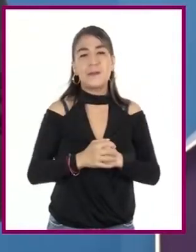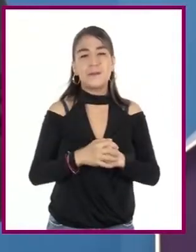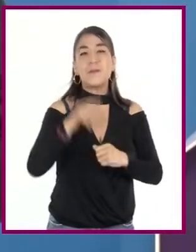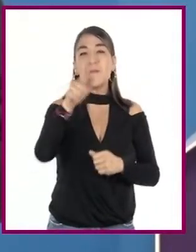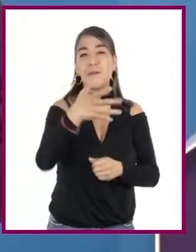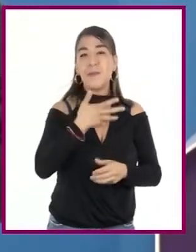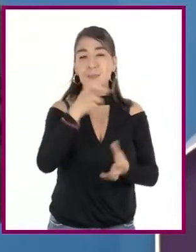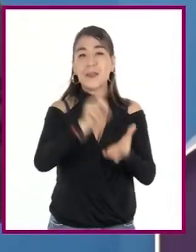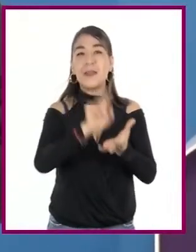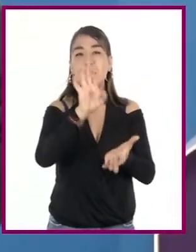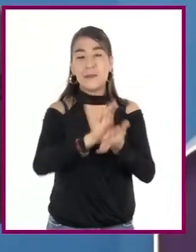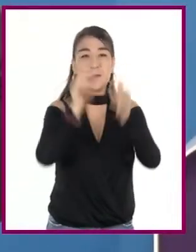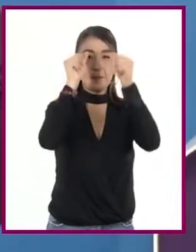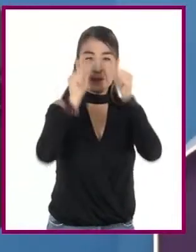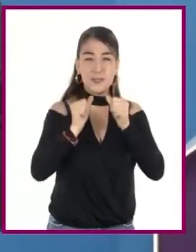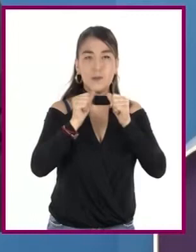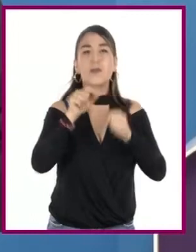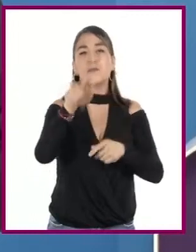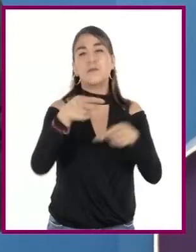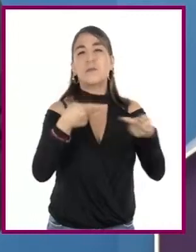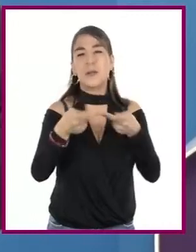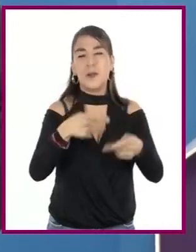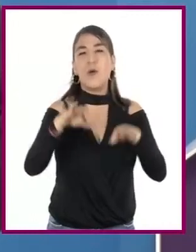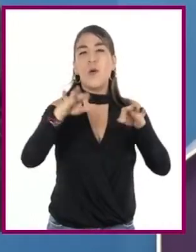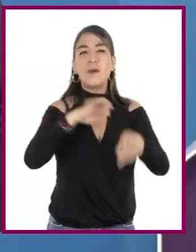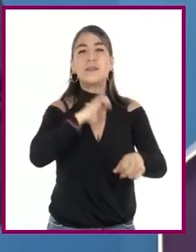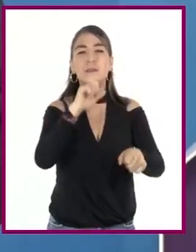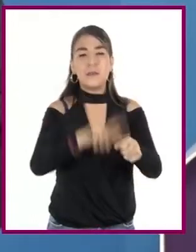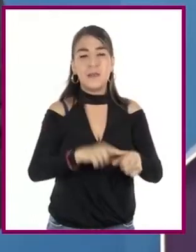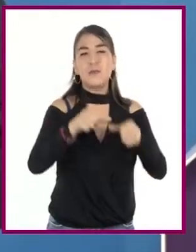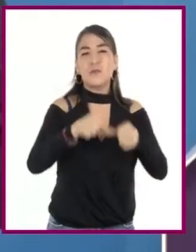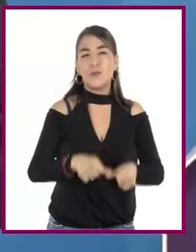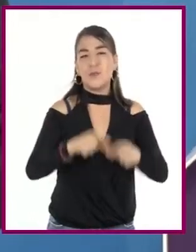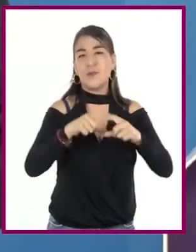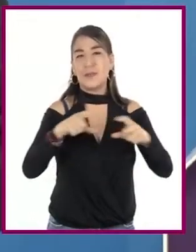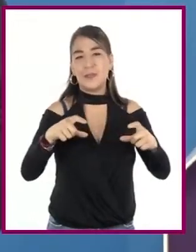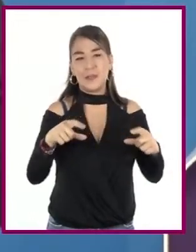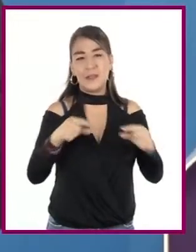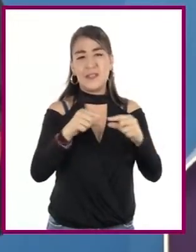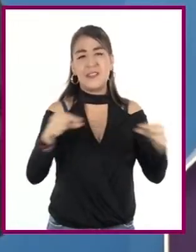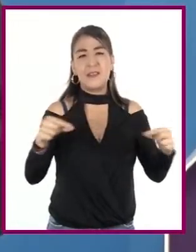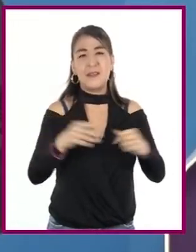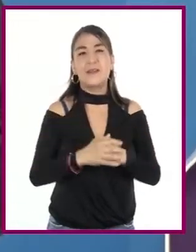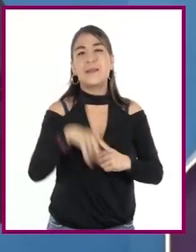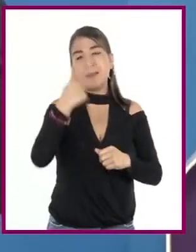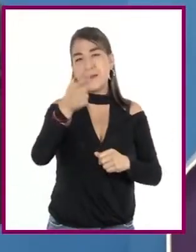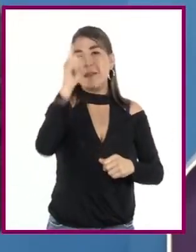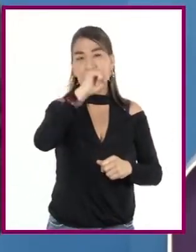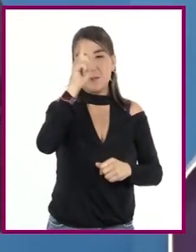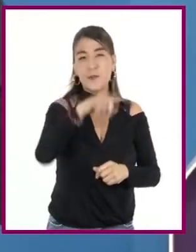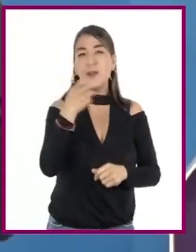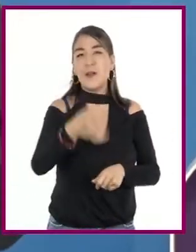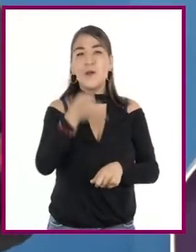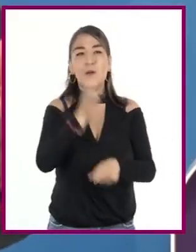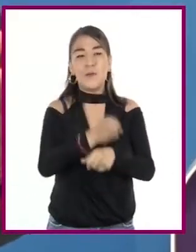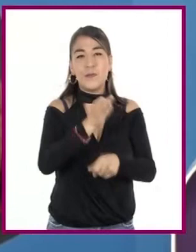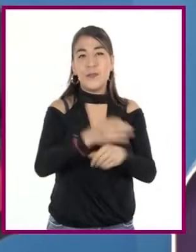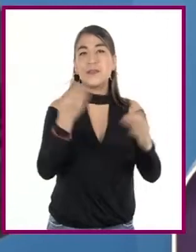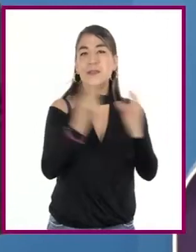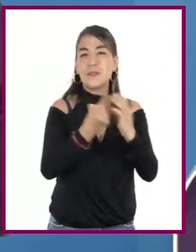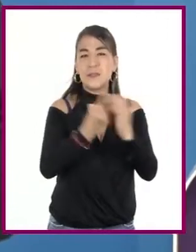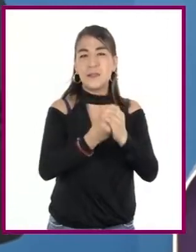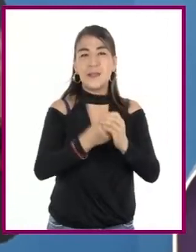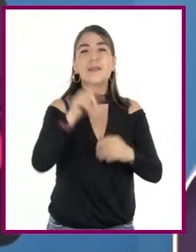tienen discapacidad visual, preparen sus hojas Ledger, punzón y regleta. Les recomiendo que a lo largo de esta